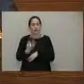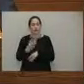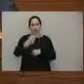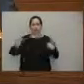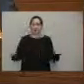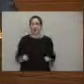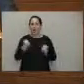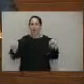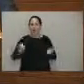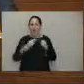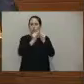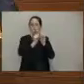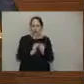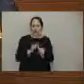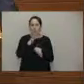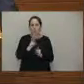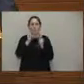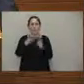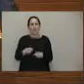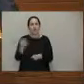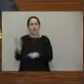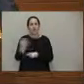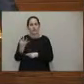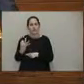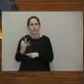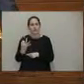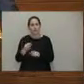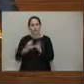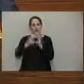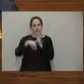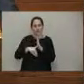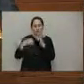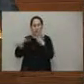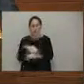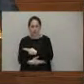actuaciones oportunas que permitan reducir en todo lo posible estos retrasos, que